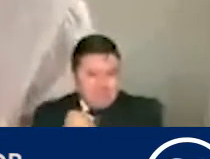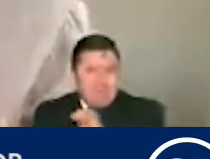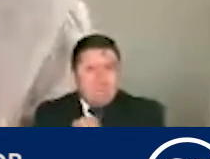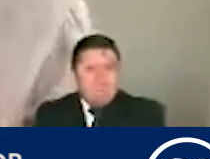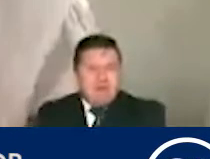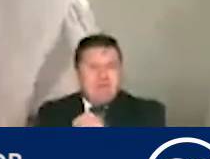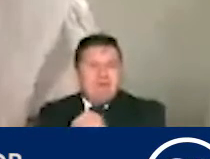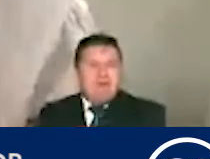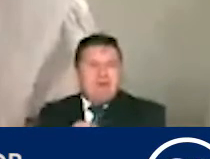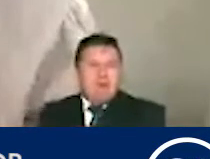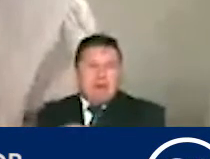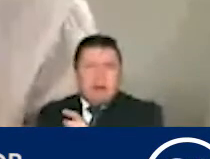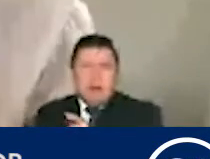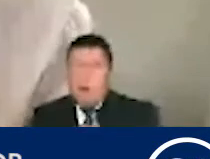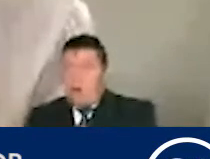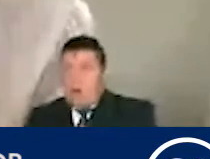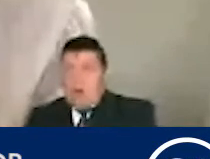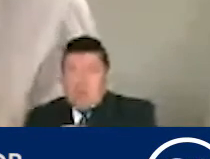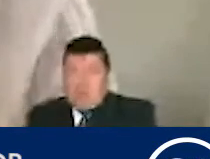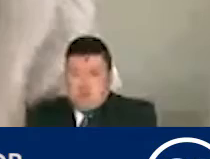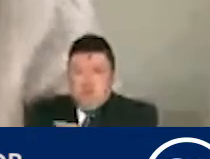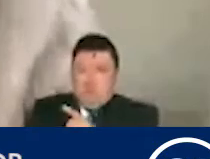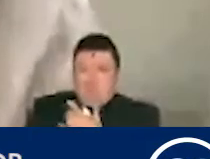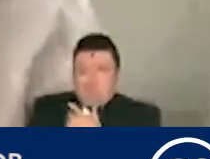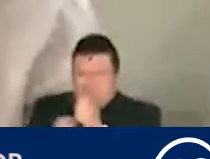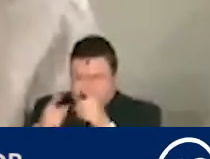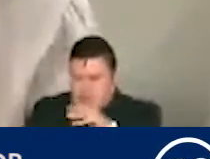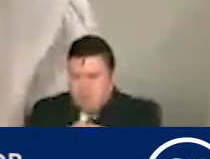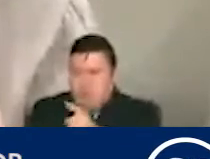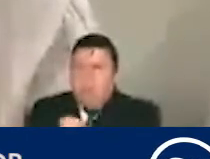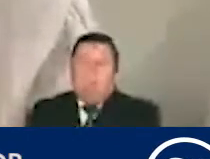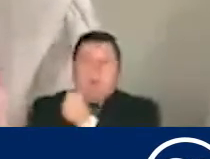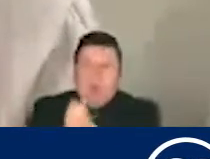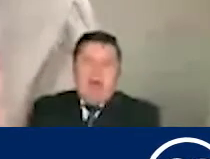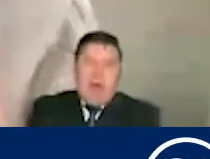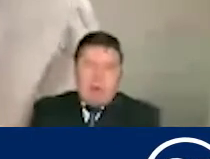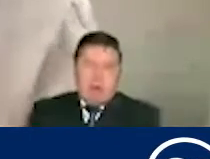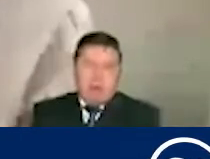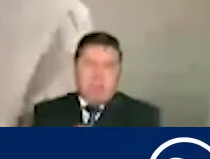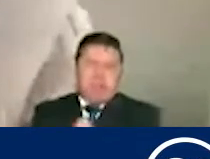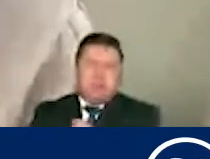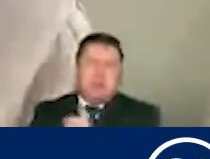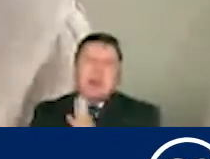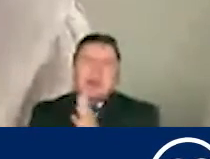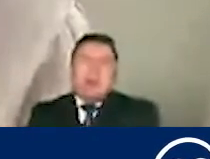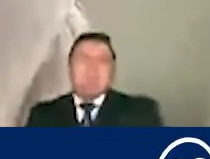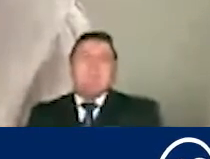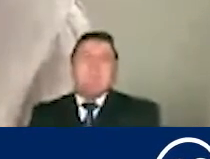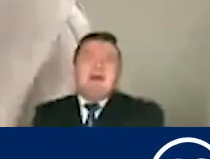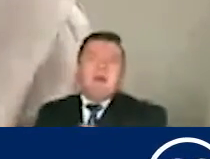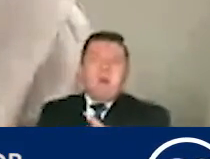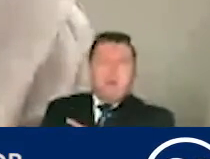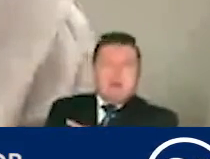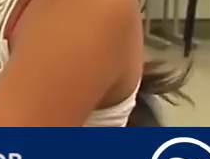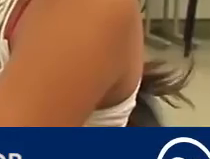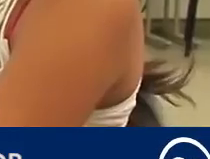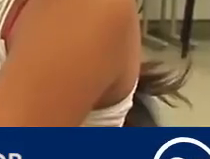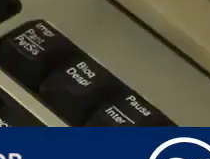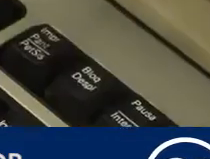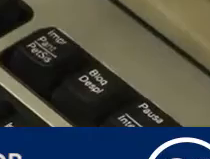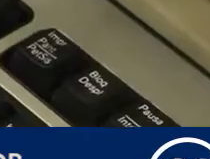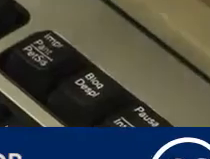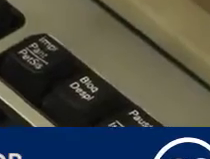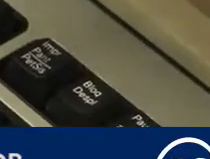mismo fondo y que van a apoyar con un monto de recursos este valor que tienen que pagar los estudiantes de las universidades públicas. Con